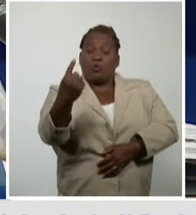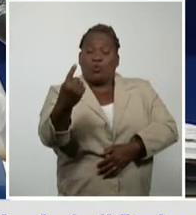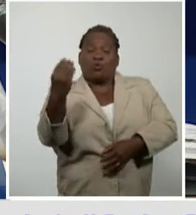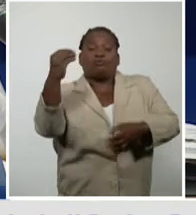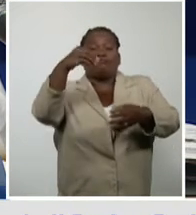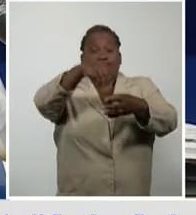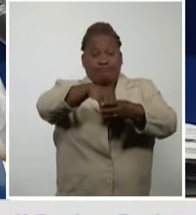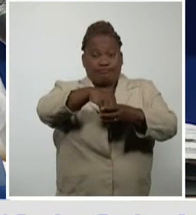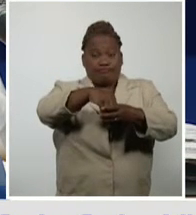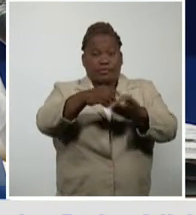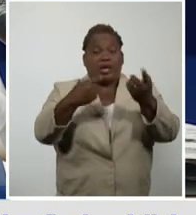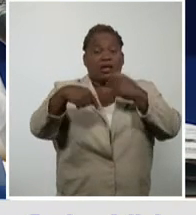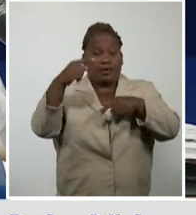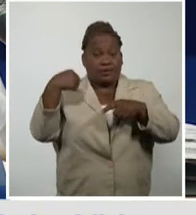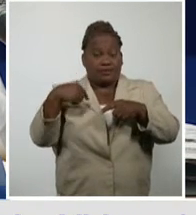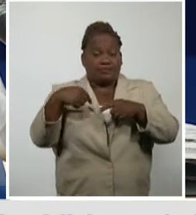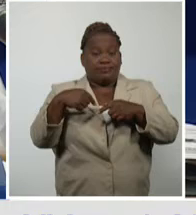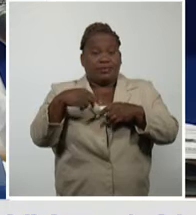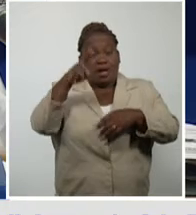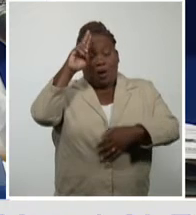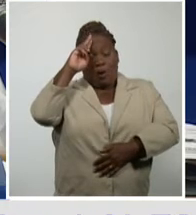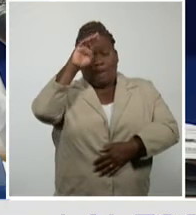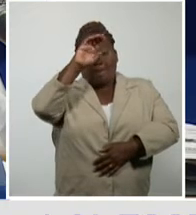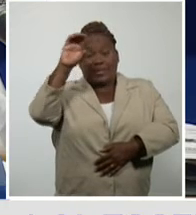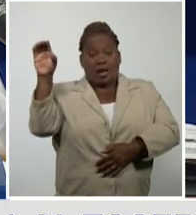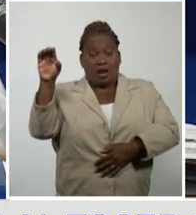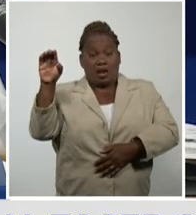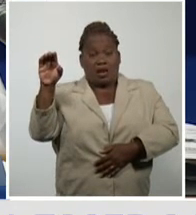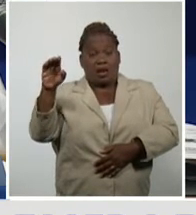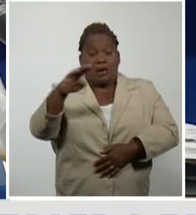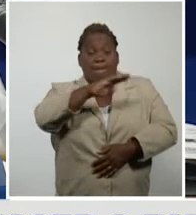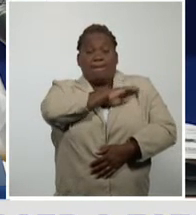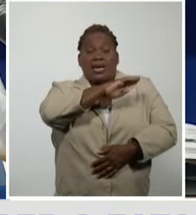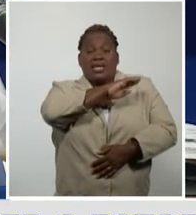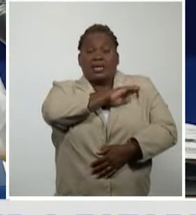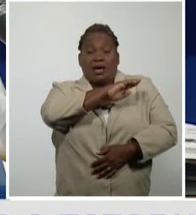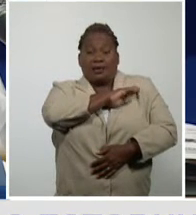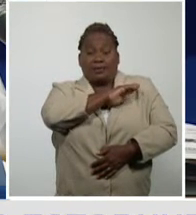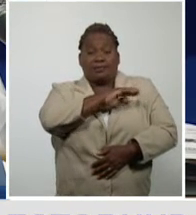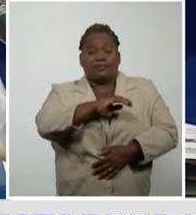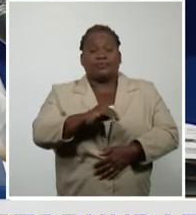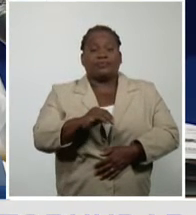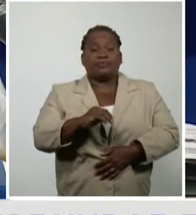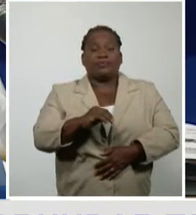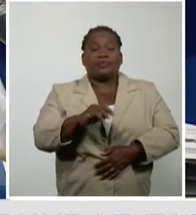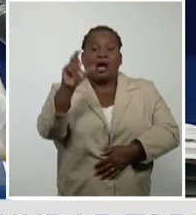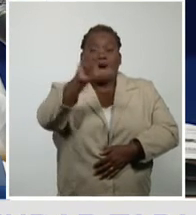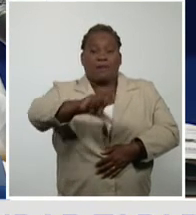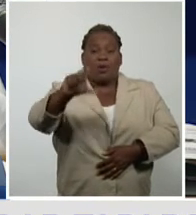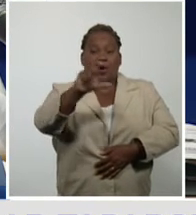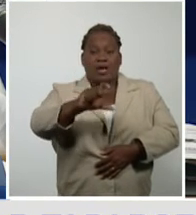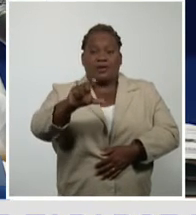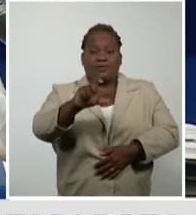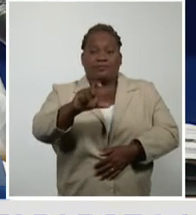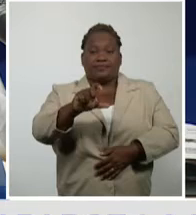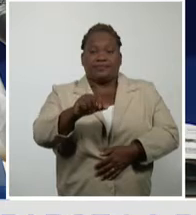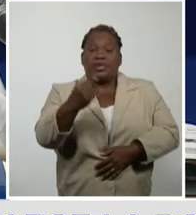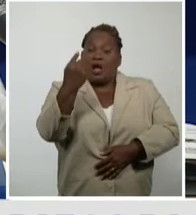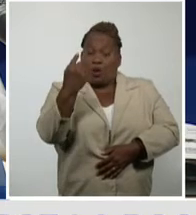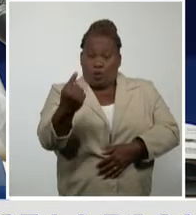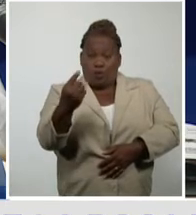en el día de ayer en el Hospital Militar Octavio de la Concepción en Camagüey, y uno que